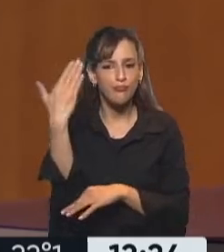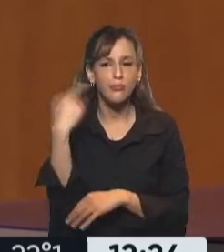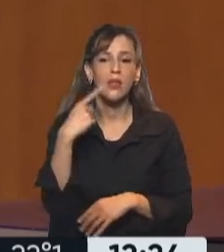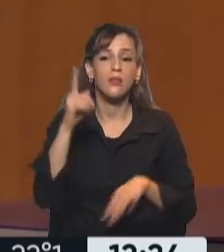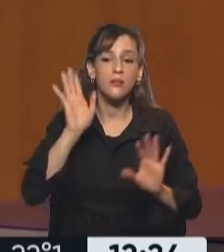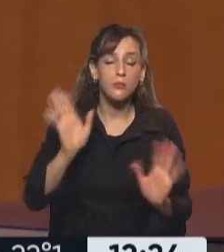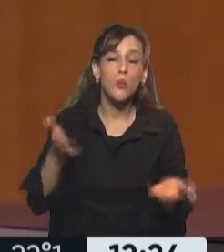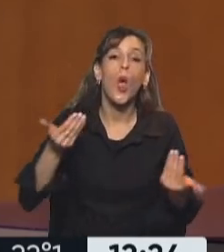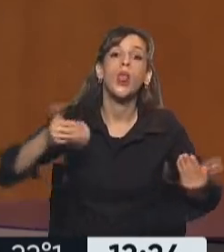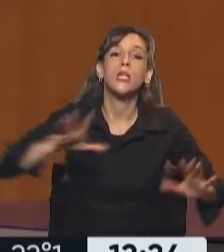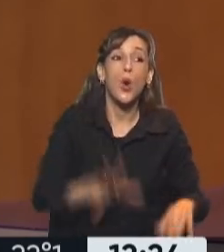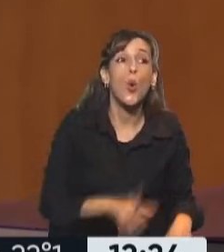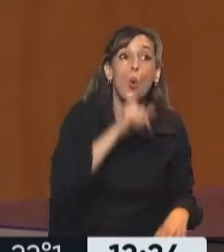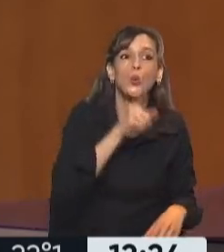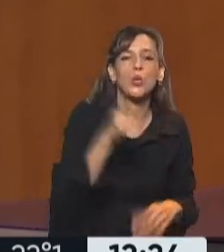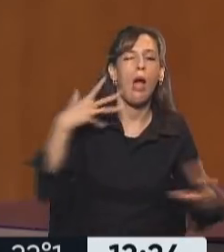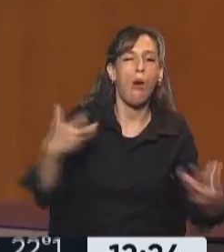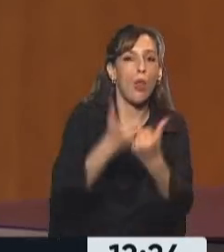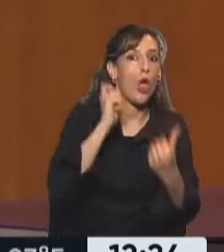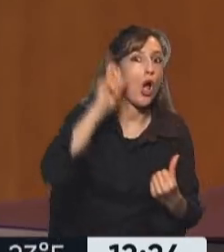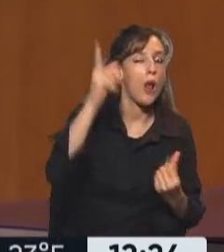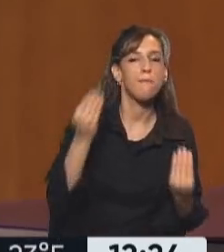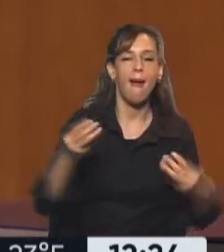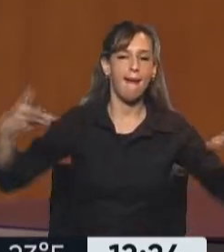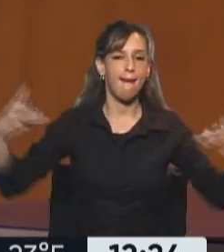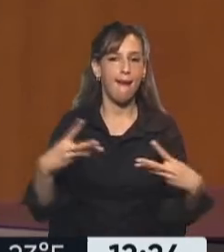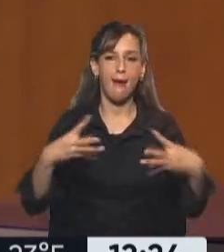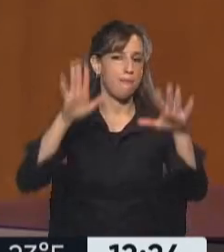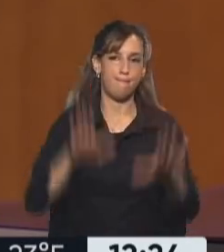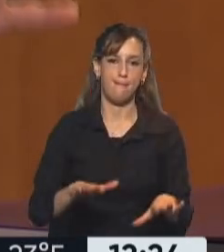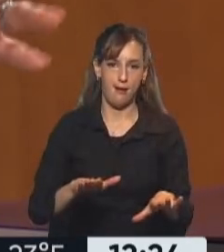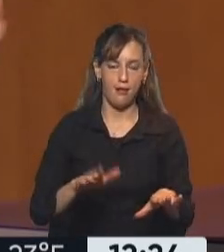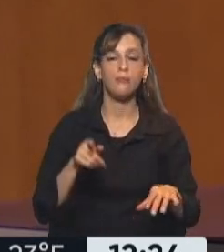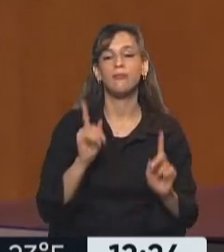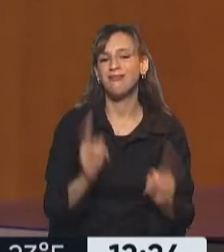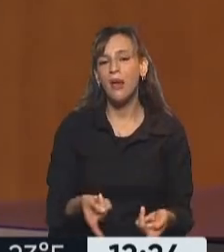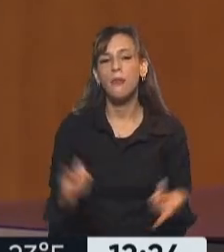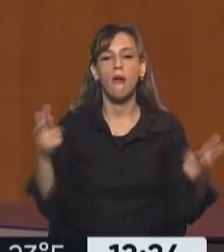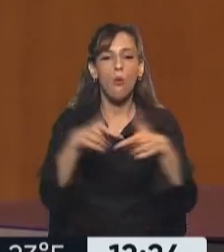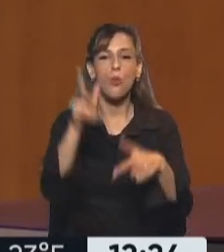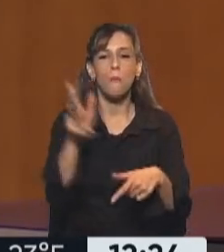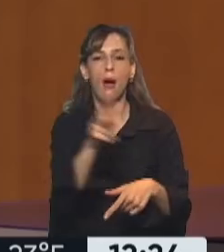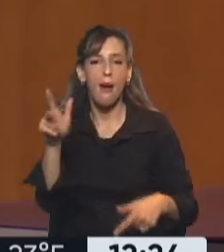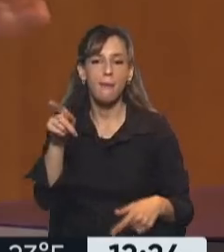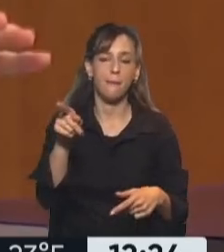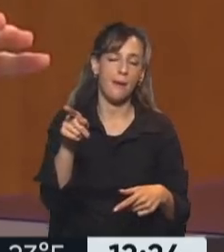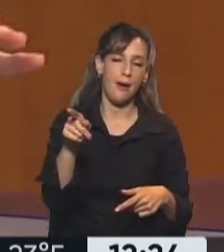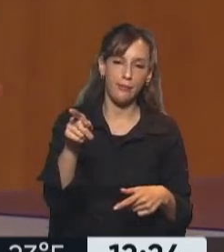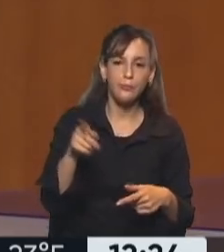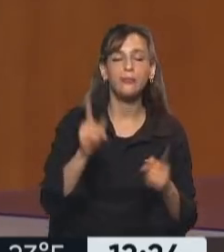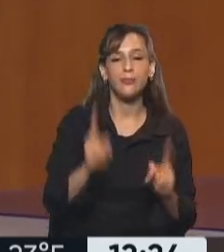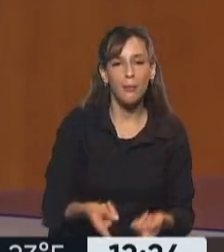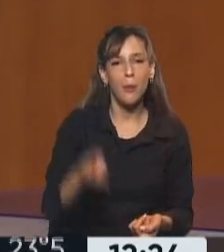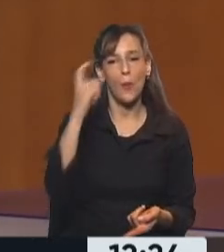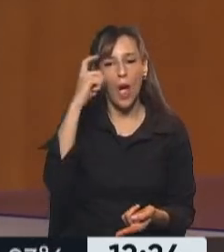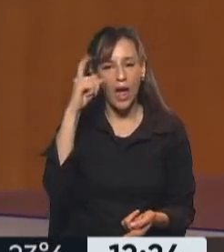acuerdo con Rusia para un alto al fuego. En este contexto, además, reuniones con el Papa, el nuevo orden internacional, habló Joe